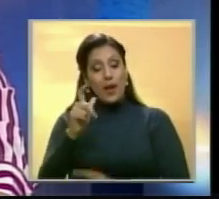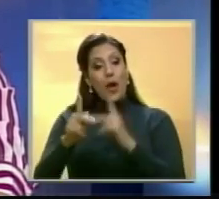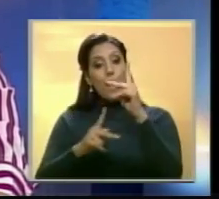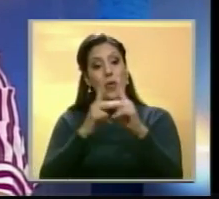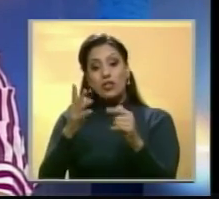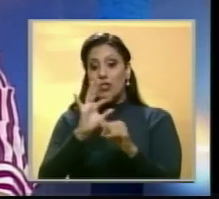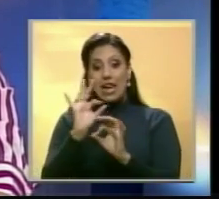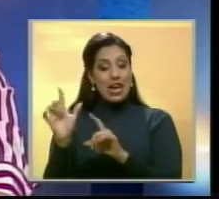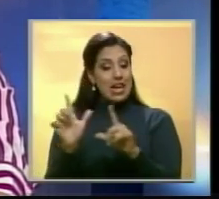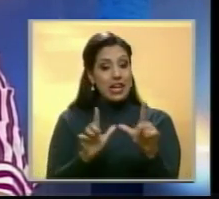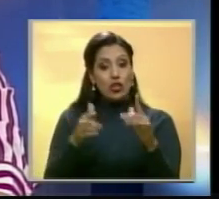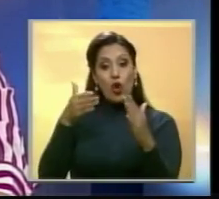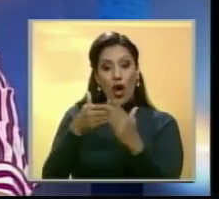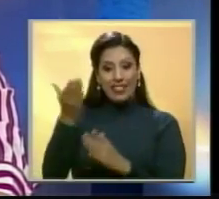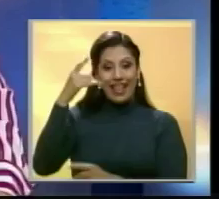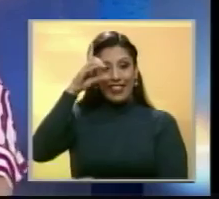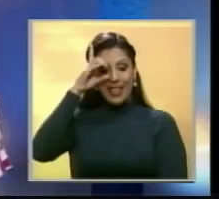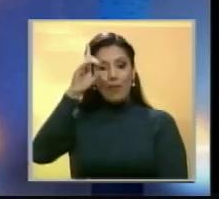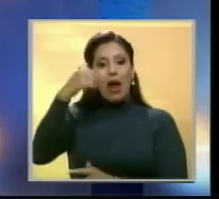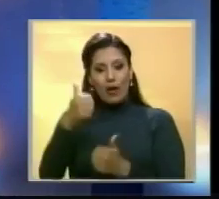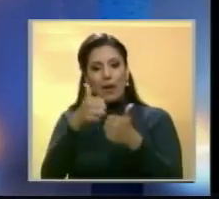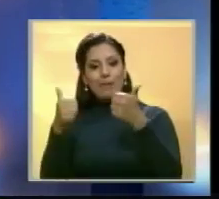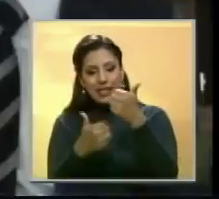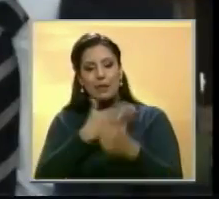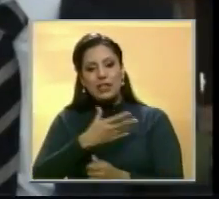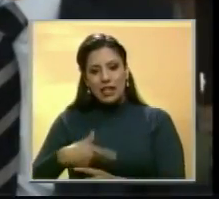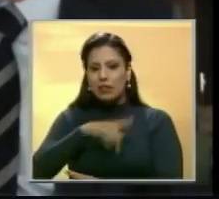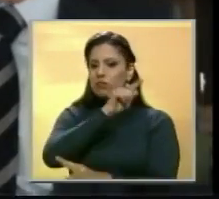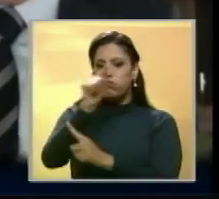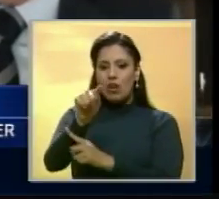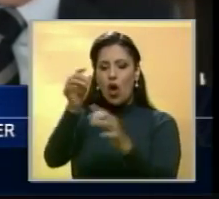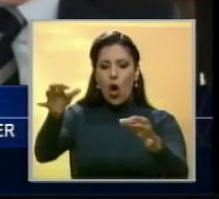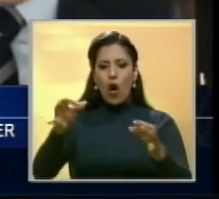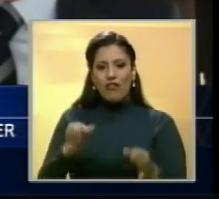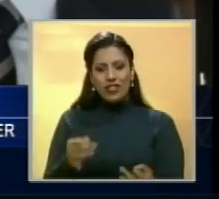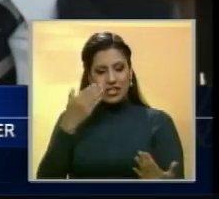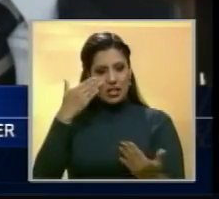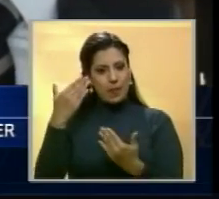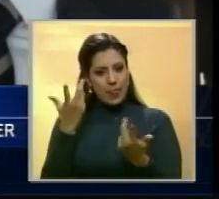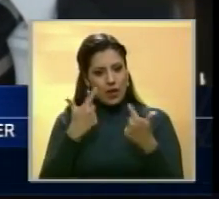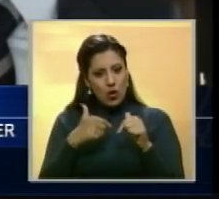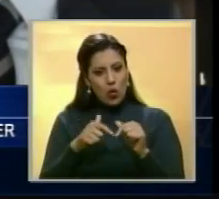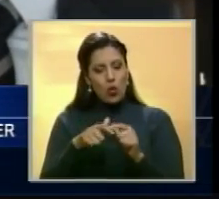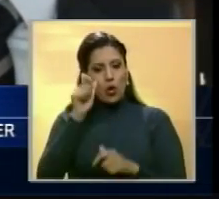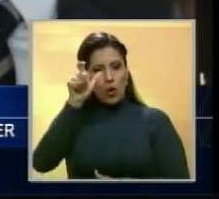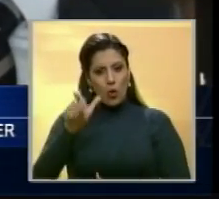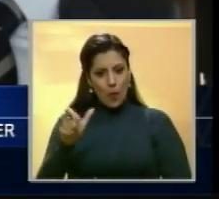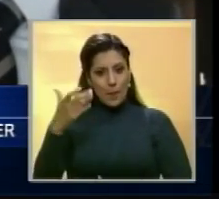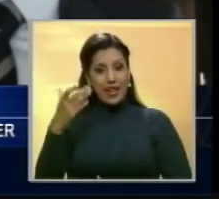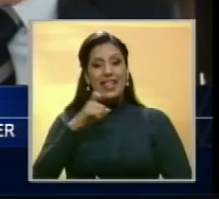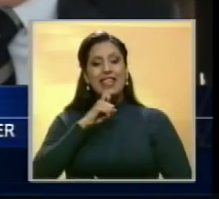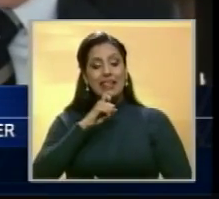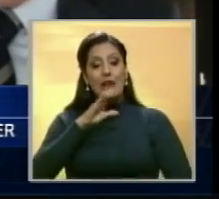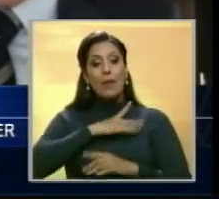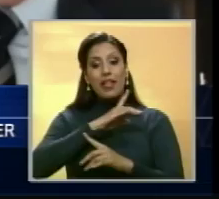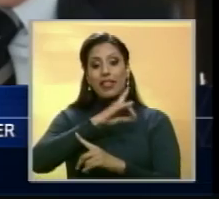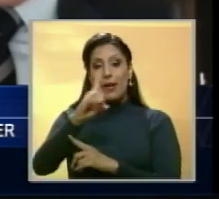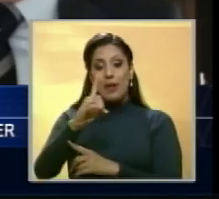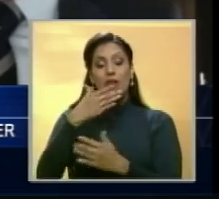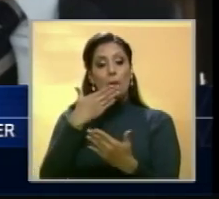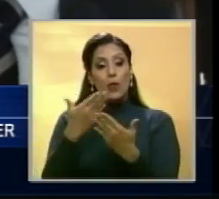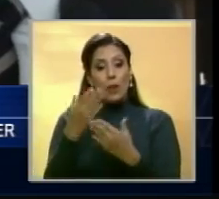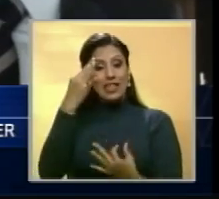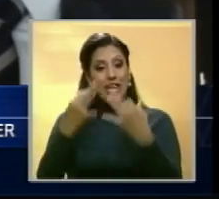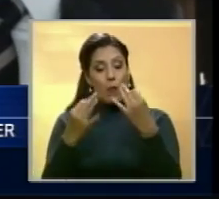proceso ya aplicado contra la mandataria Dilma Rousseff. Dicho pedido fue confirmado por el magistrado Marco Aurelio Melo tras una demanda presentada